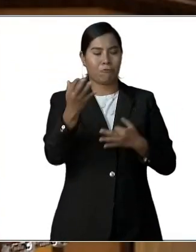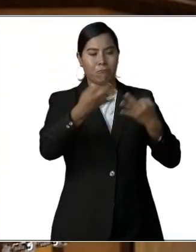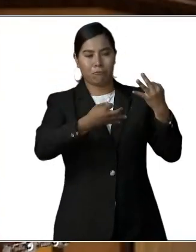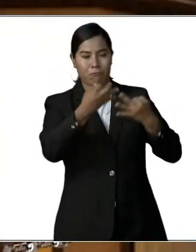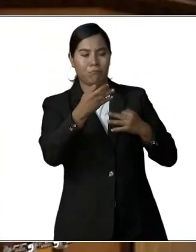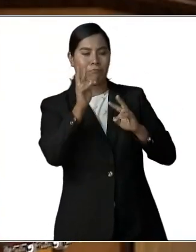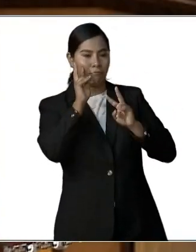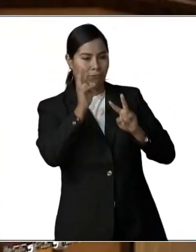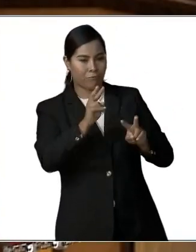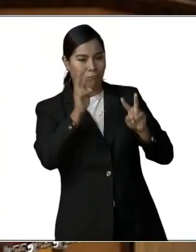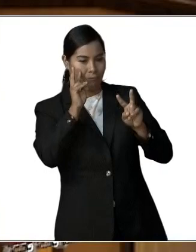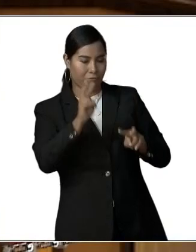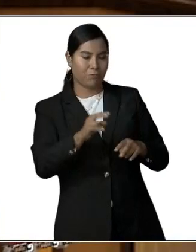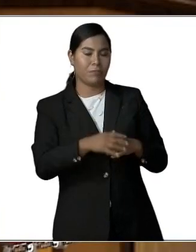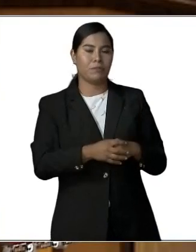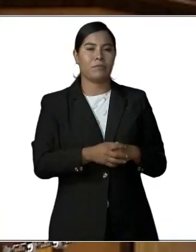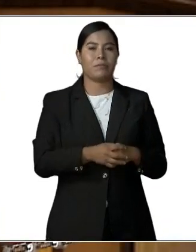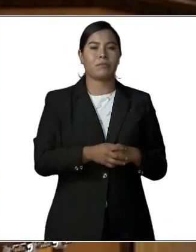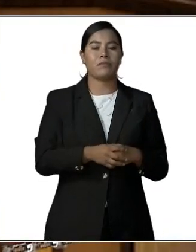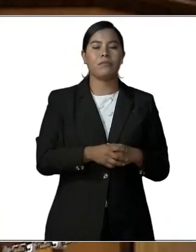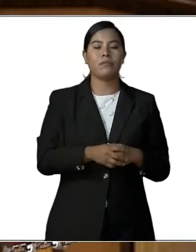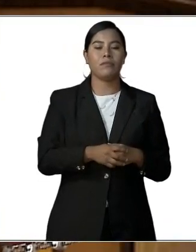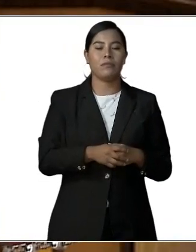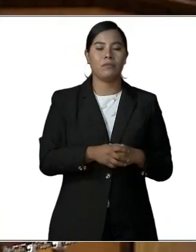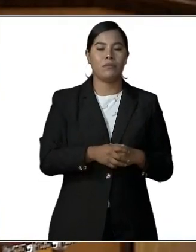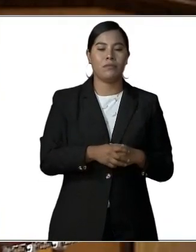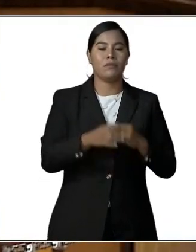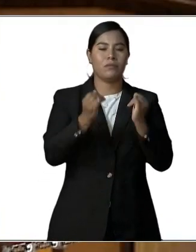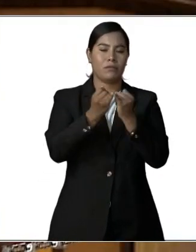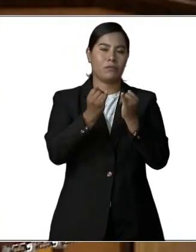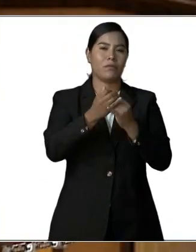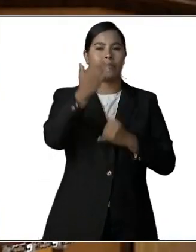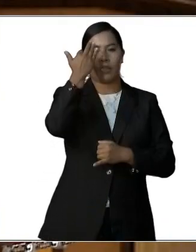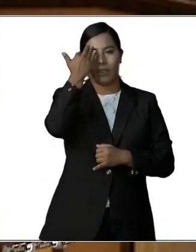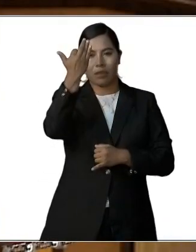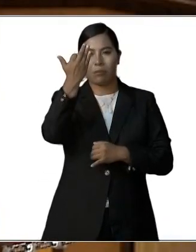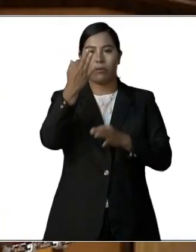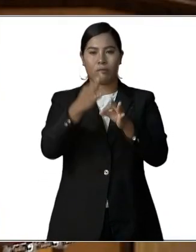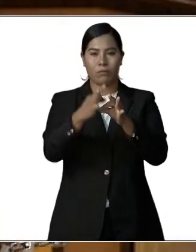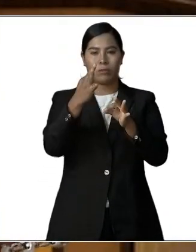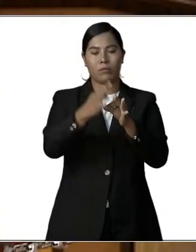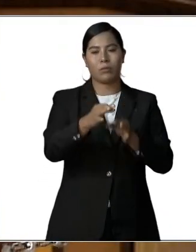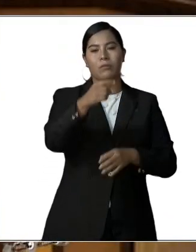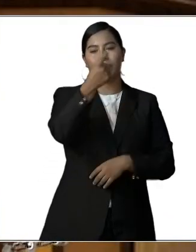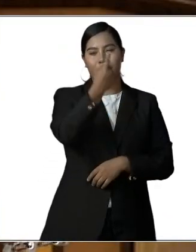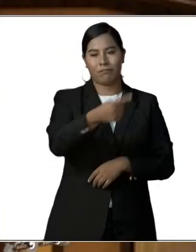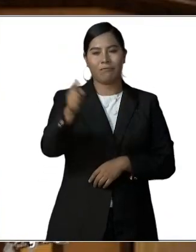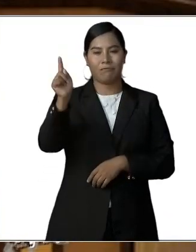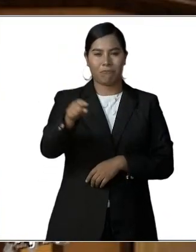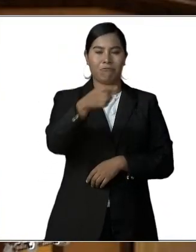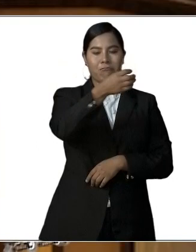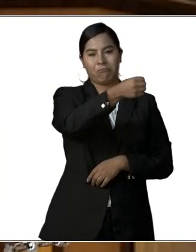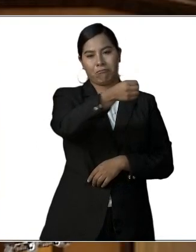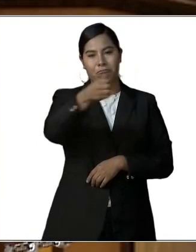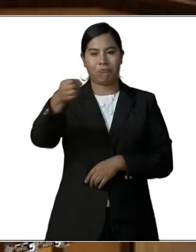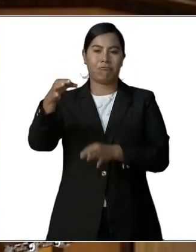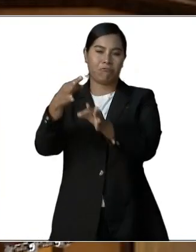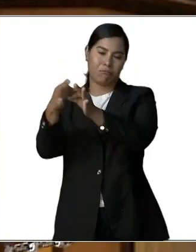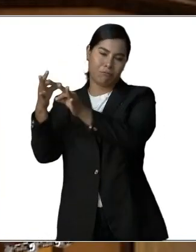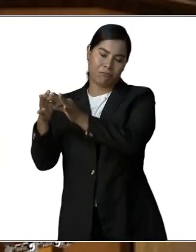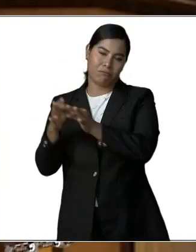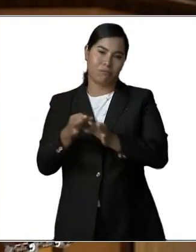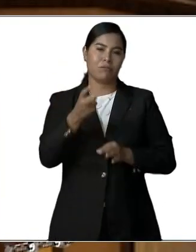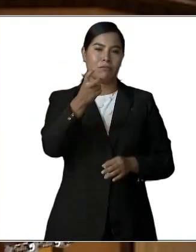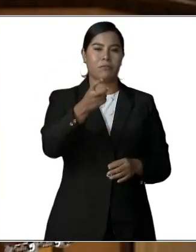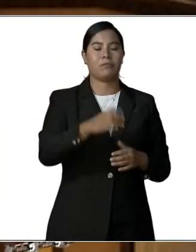instrumentistas de lujísimo, y la cuadratura con los tiempos, la armonía y los arreglos. Sí, y